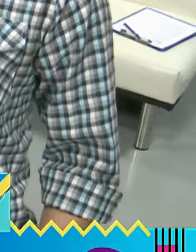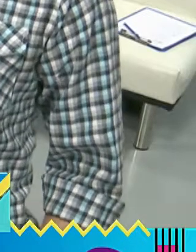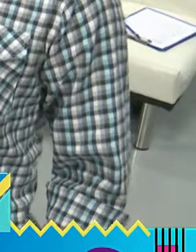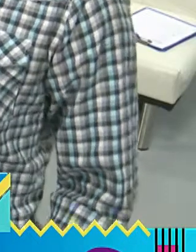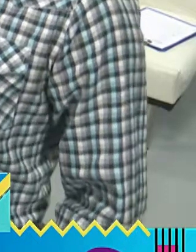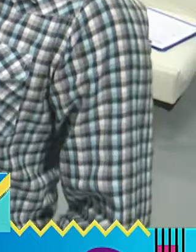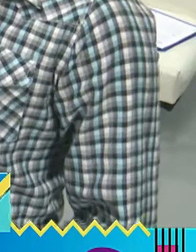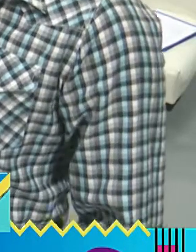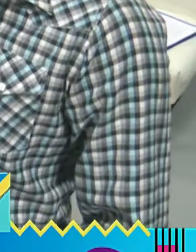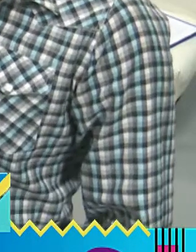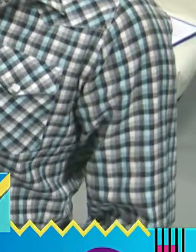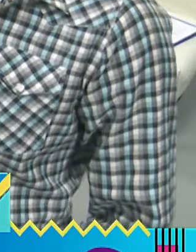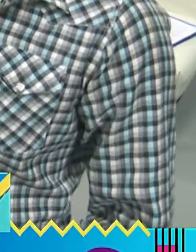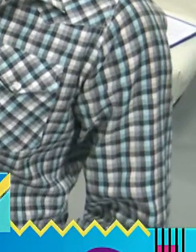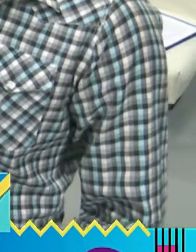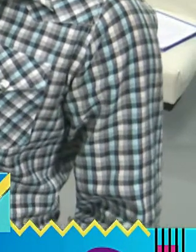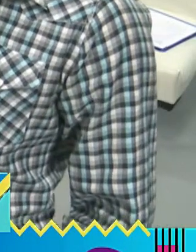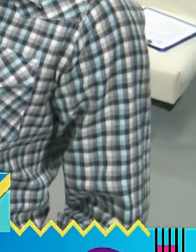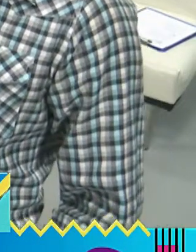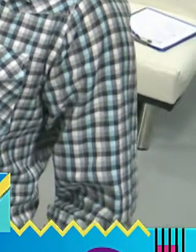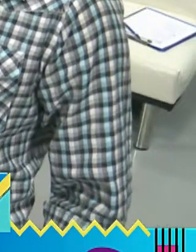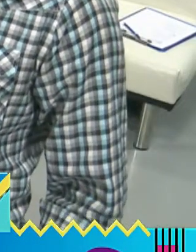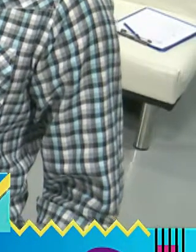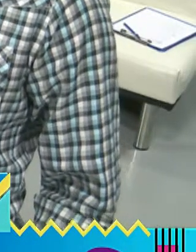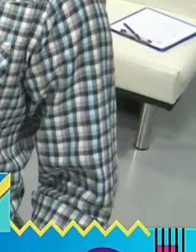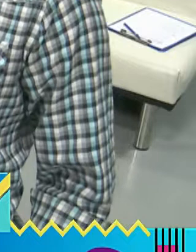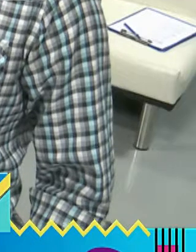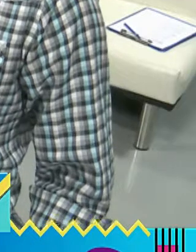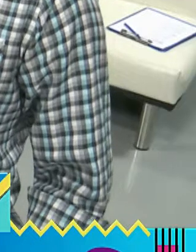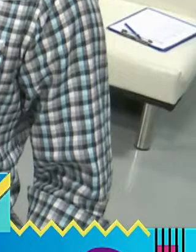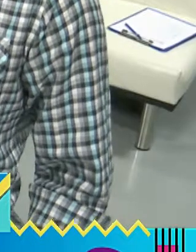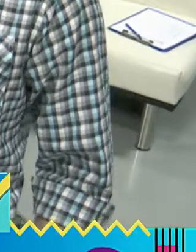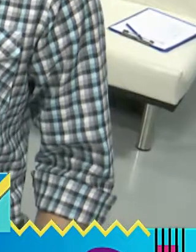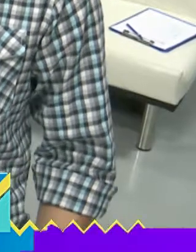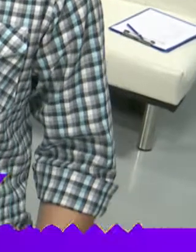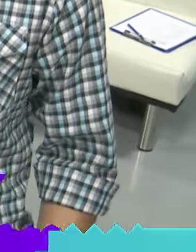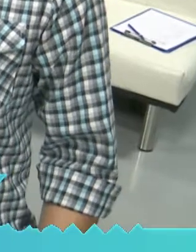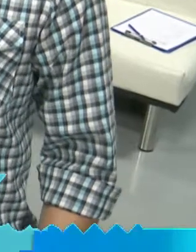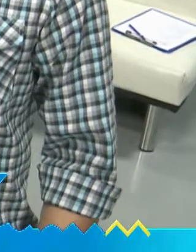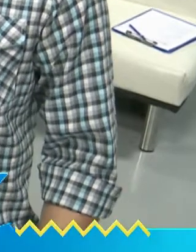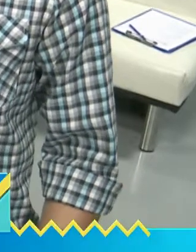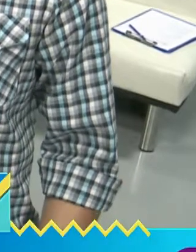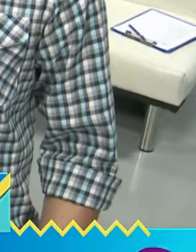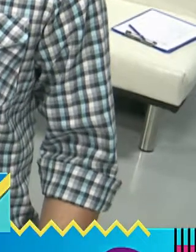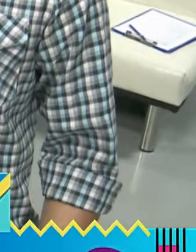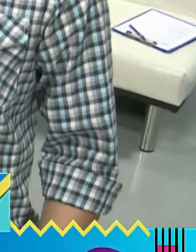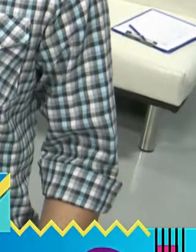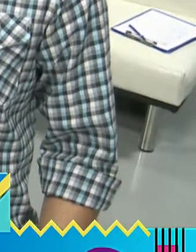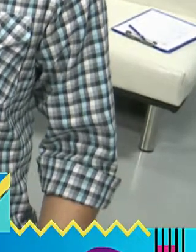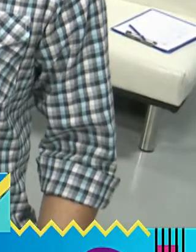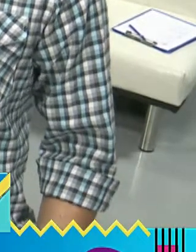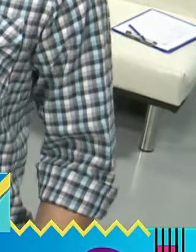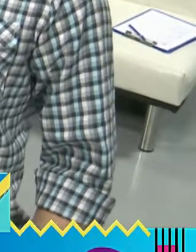¿Cómo están, chicos? Muy bien, ¿cómo estás, Fer? ¿Qué tal, Bien, Fer? muy ¿Cómo bien. estás? ¿Bien? Acá con calor, pero bien. Sí, Creo que en la todos verdad lados hace calor, sí. ¿no? Bueno, si yo les